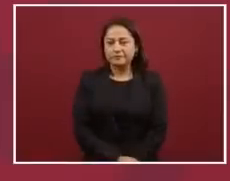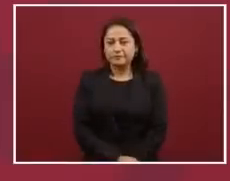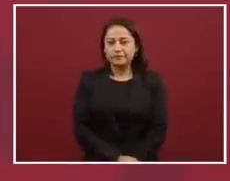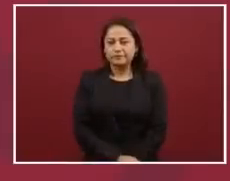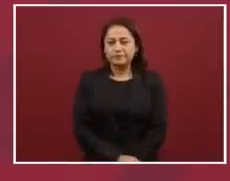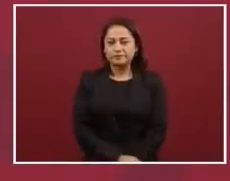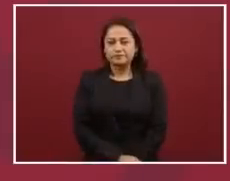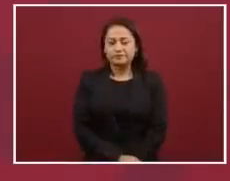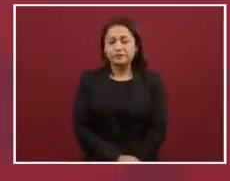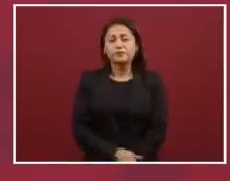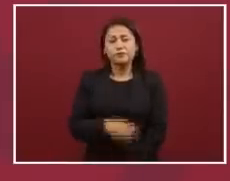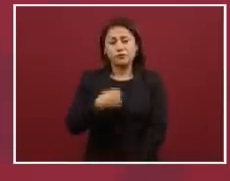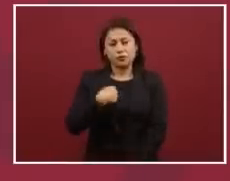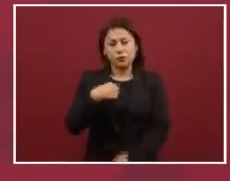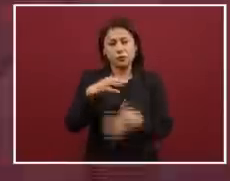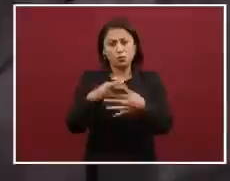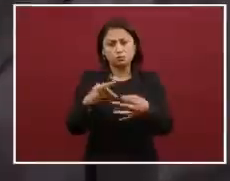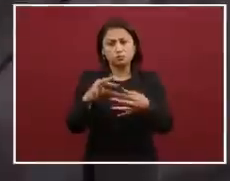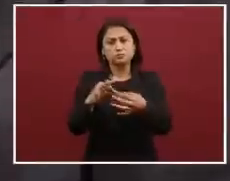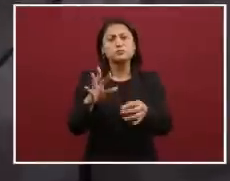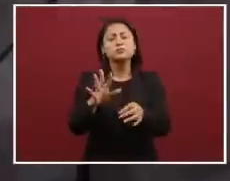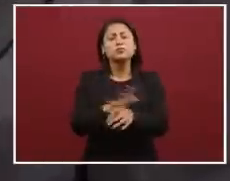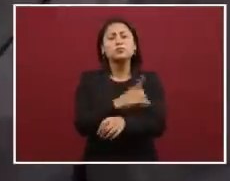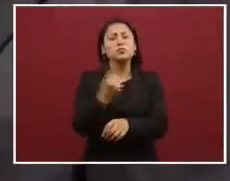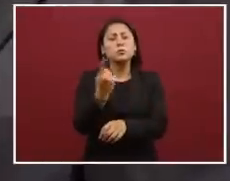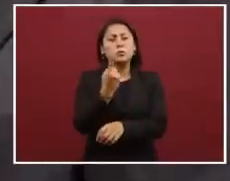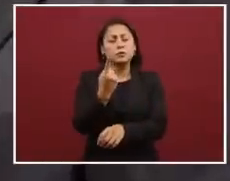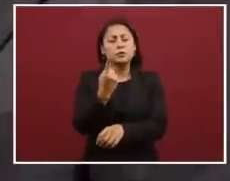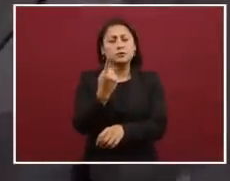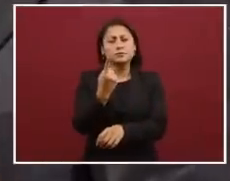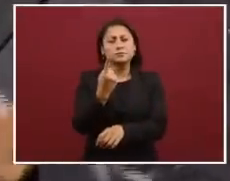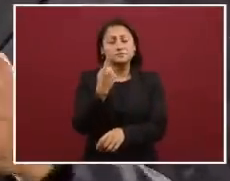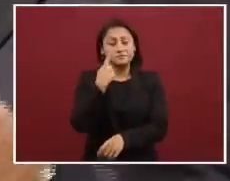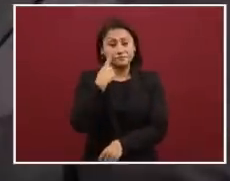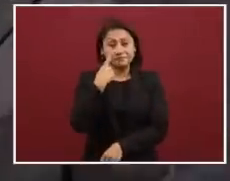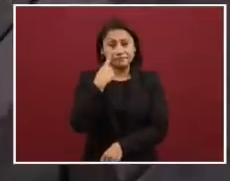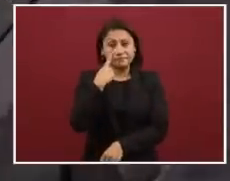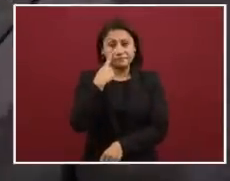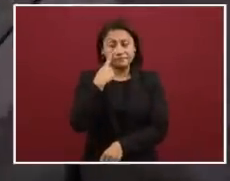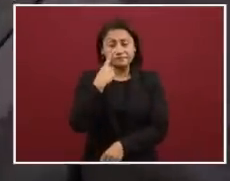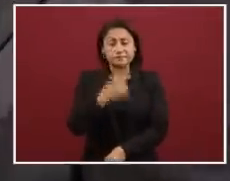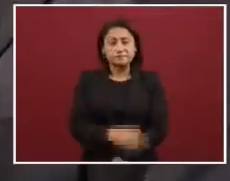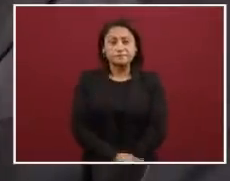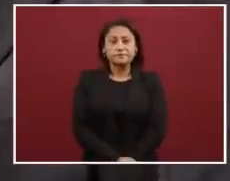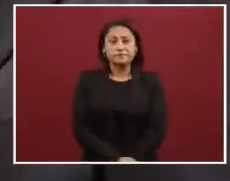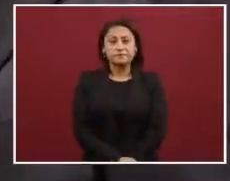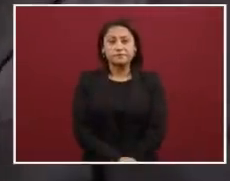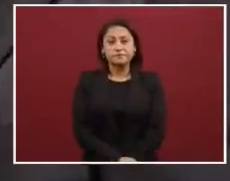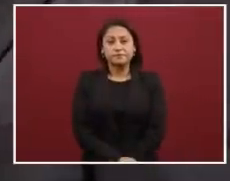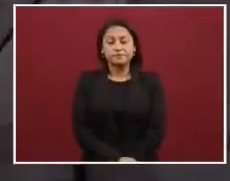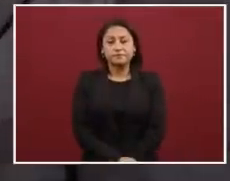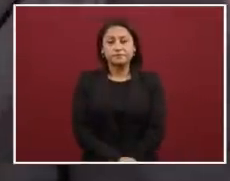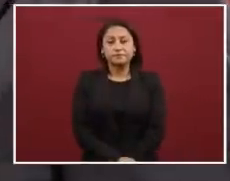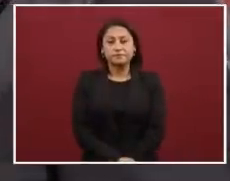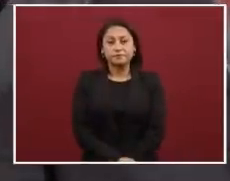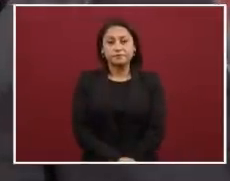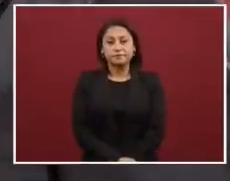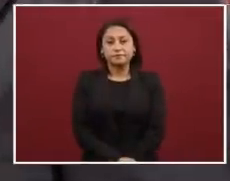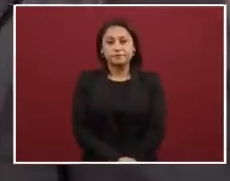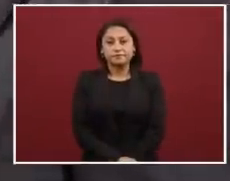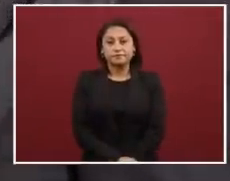Digo esto porque ahora que estamos